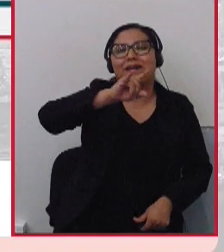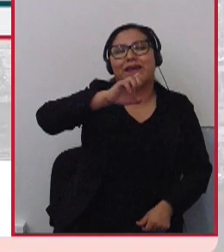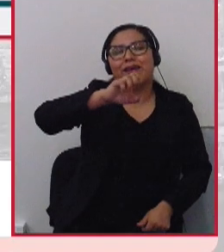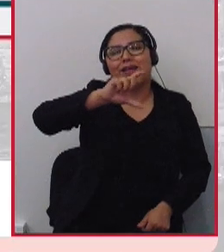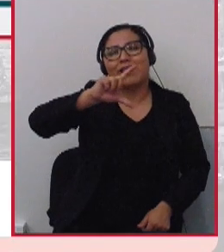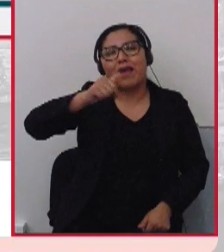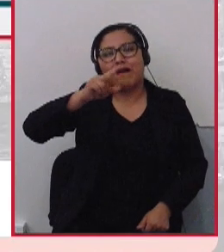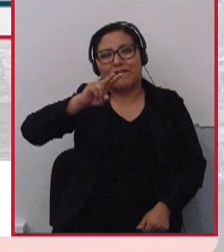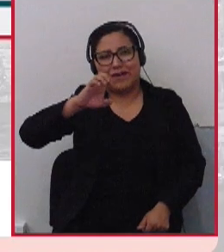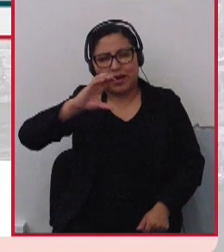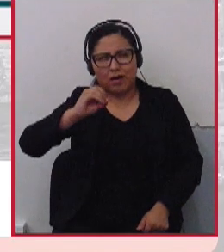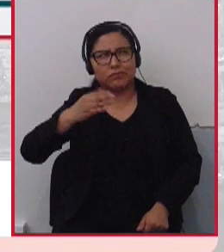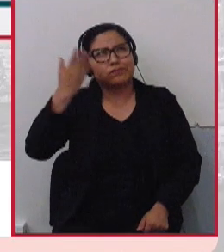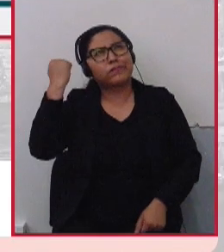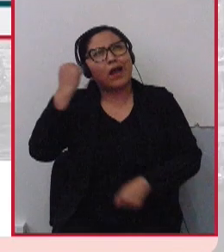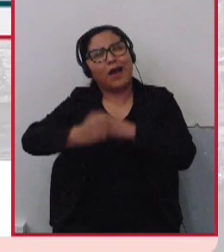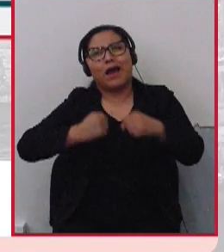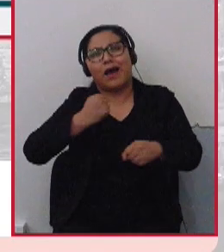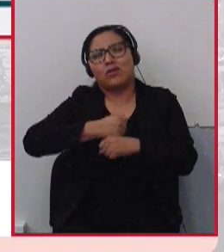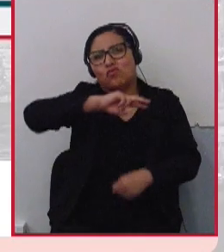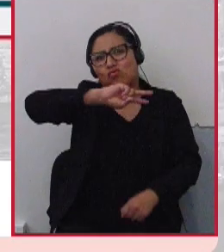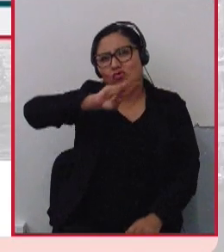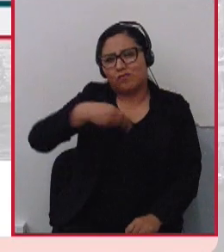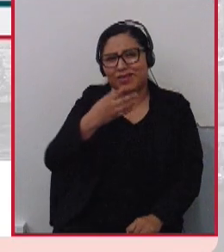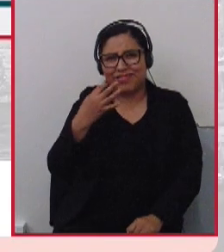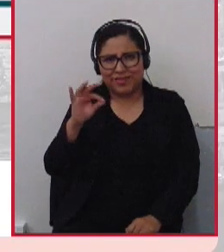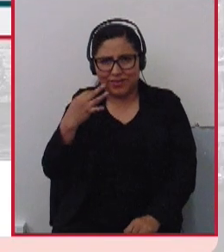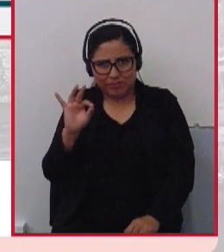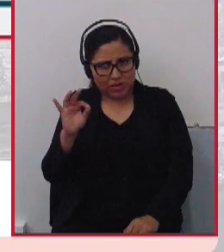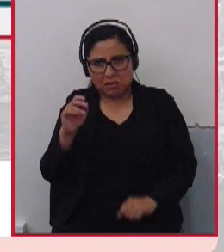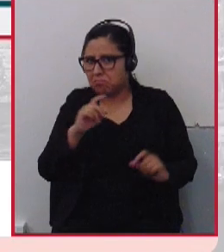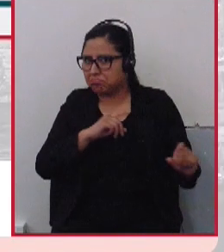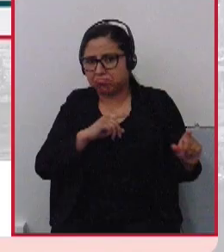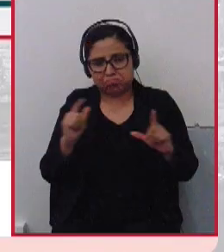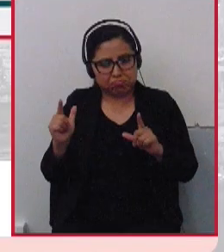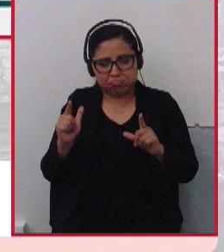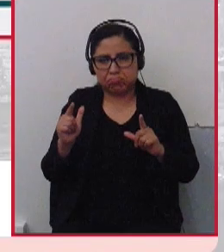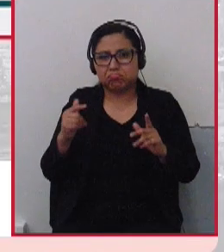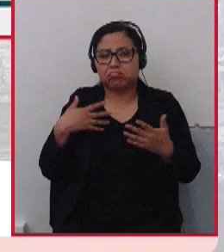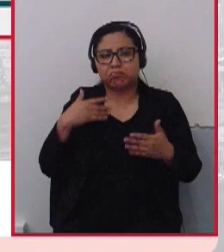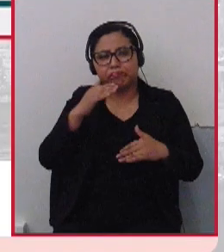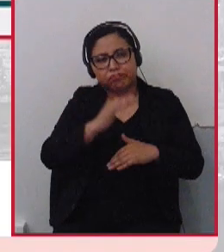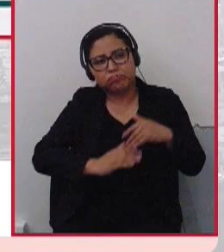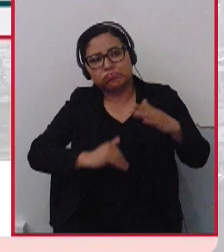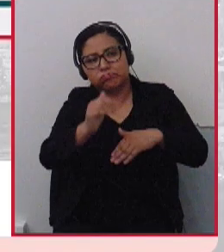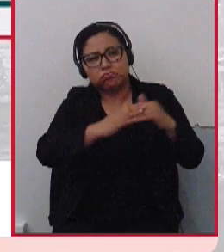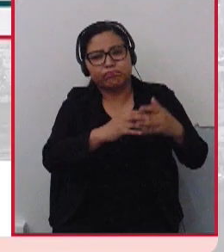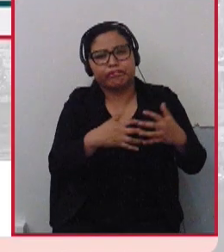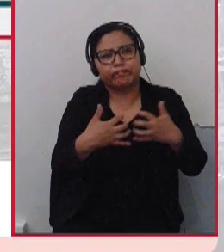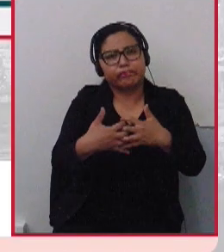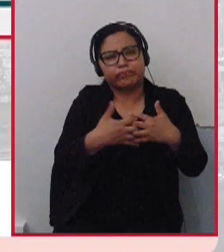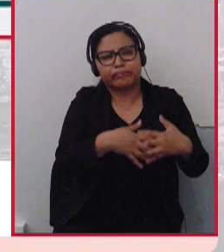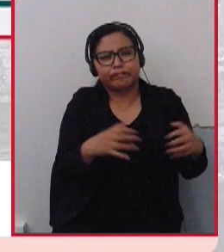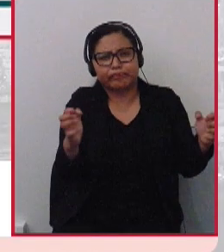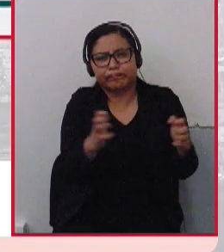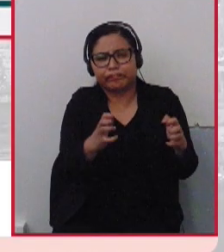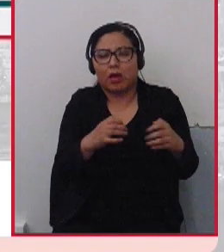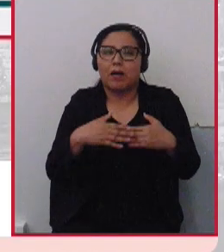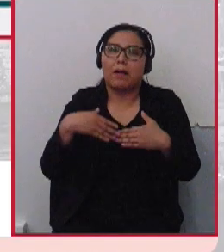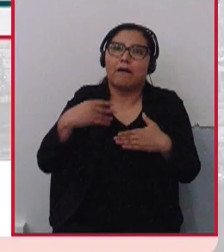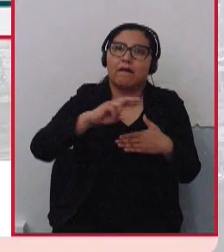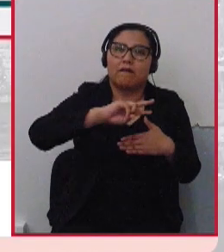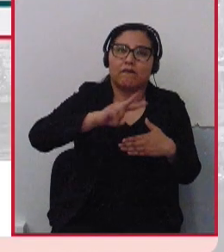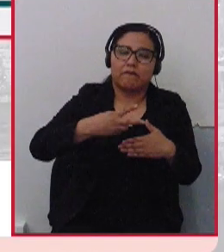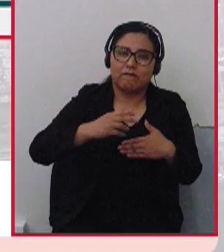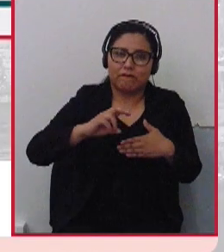Nosotros estábamos en el 2019 en plena construcción, ya con el full notice para la construcción de la concentradora, y el